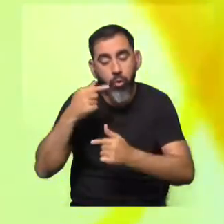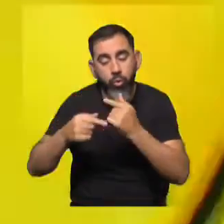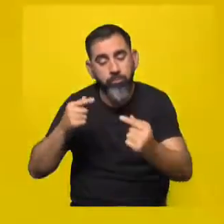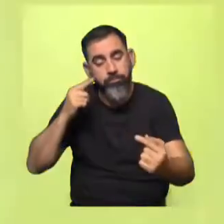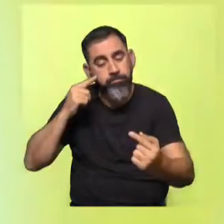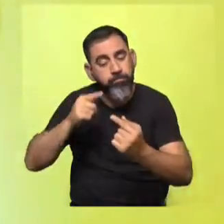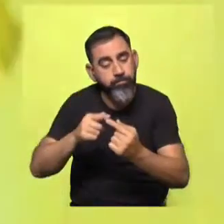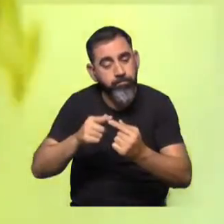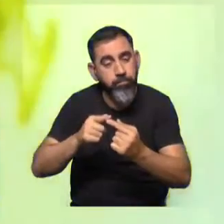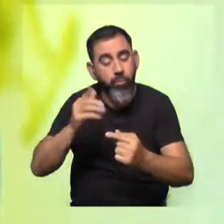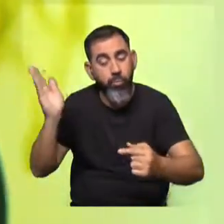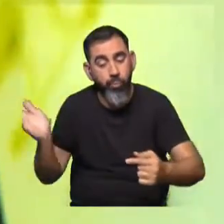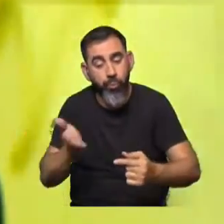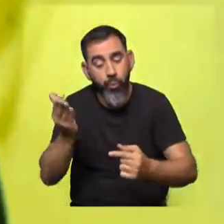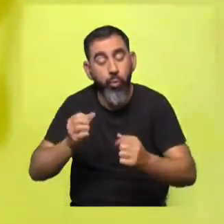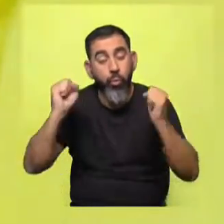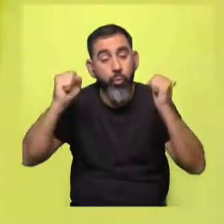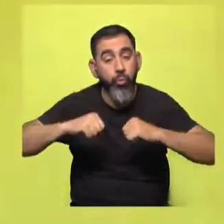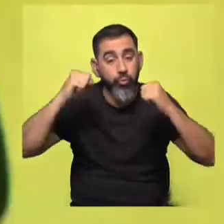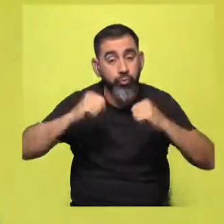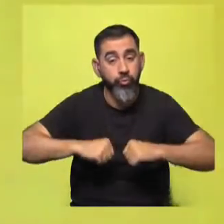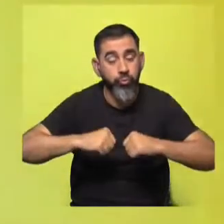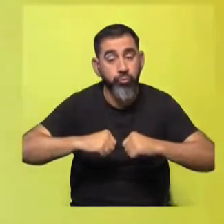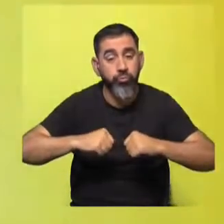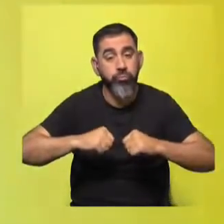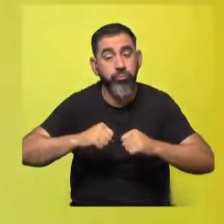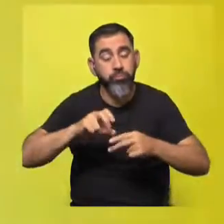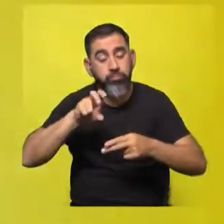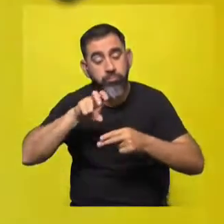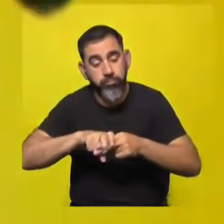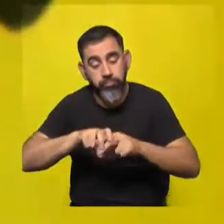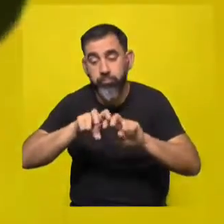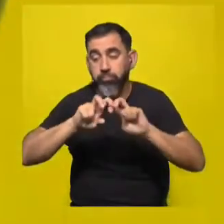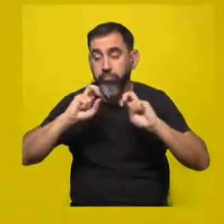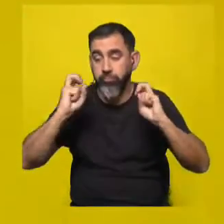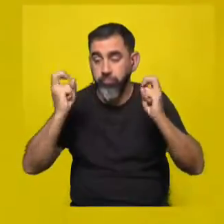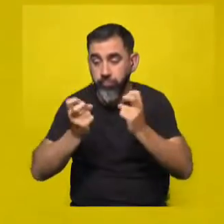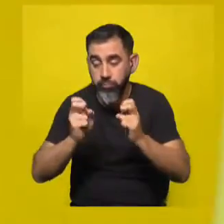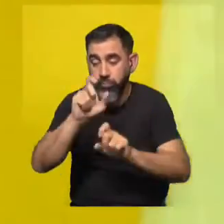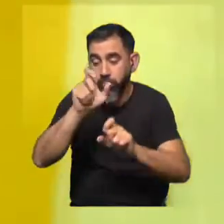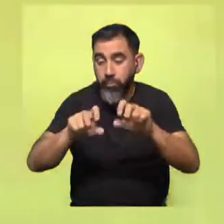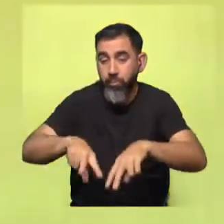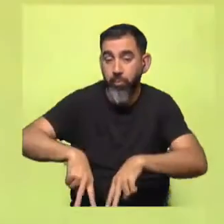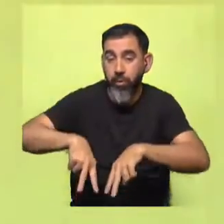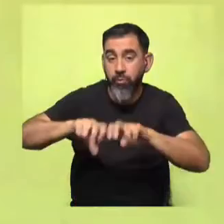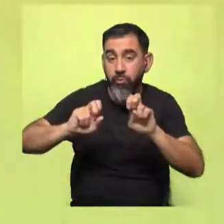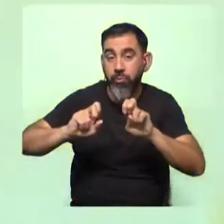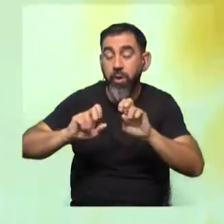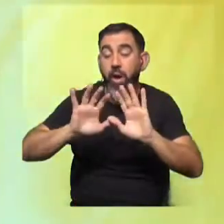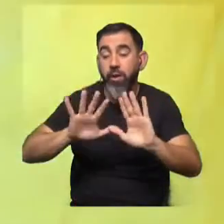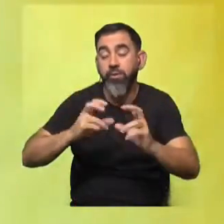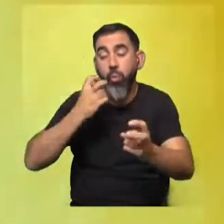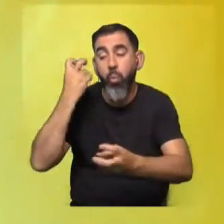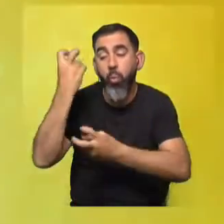apostando desde la producción de cerveza a sentarse, a juntarse con quienes investigan y de esa manera